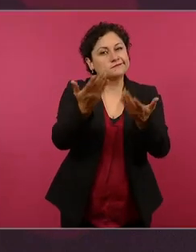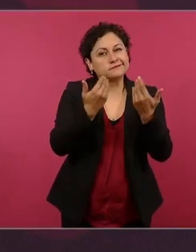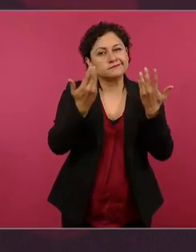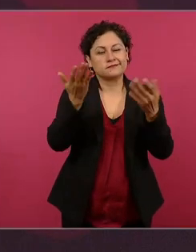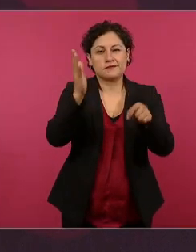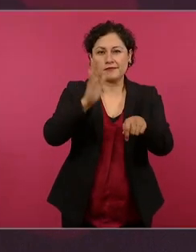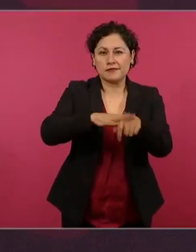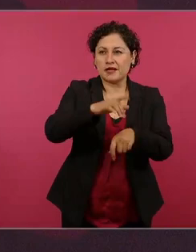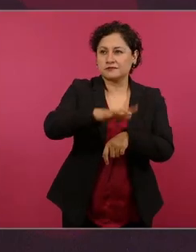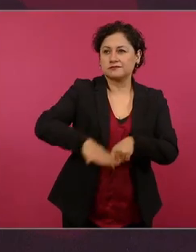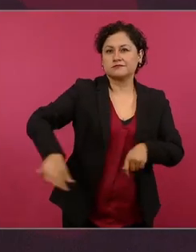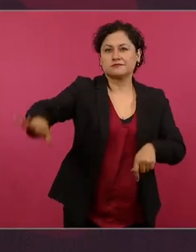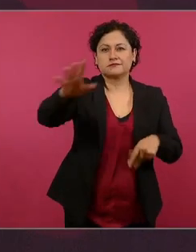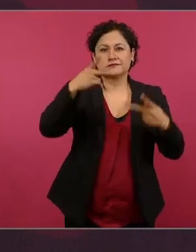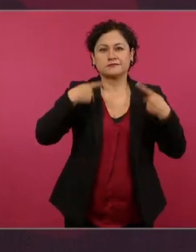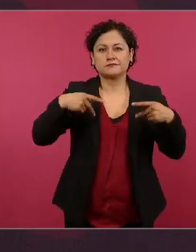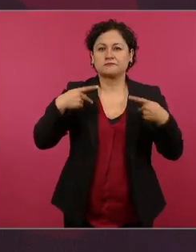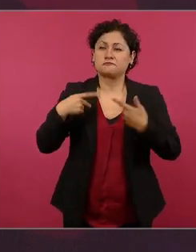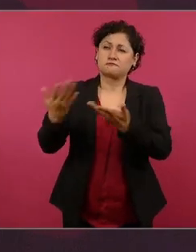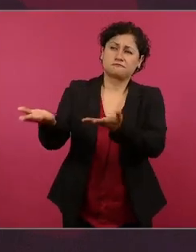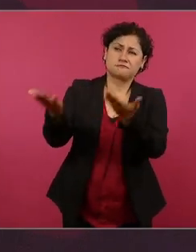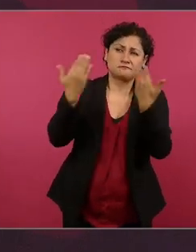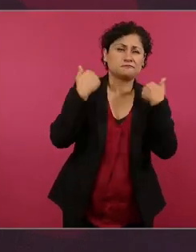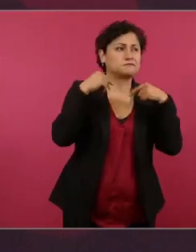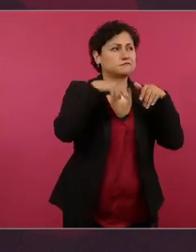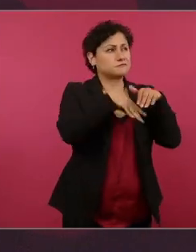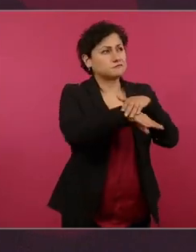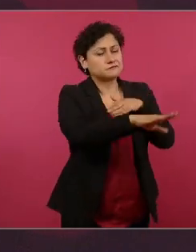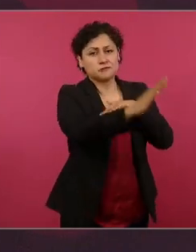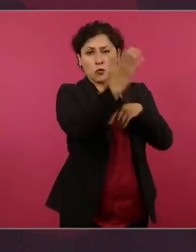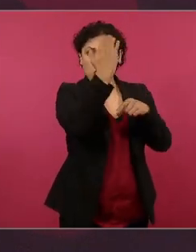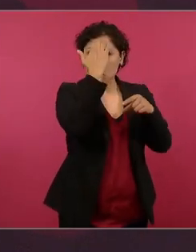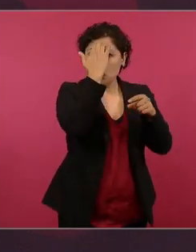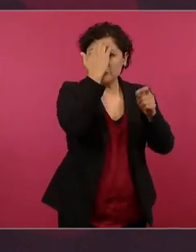pueblo a conocer cosas